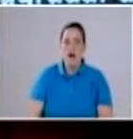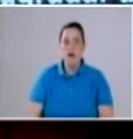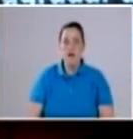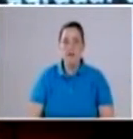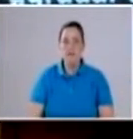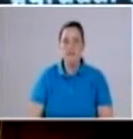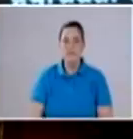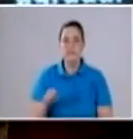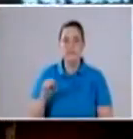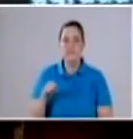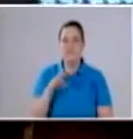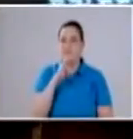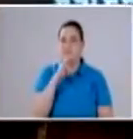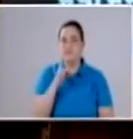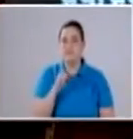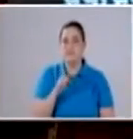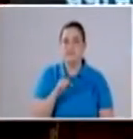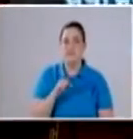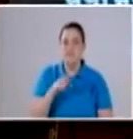Si es el empleado más mentiroso,